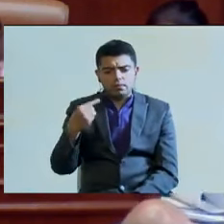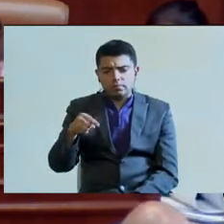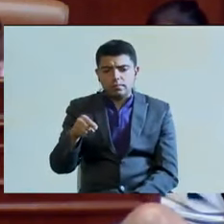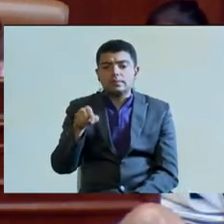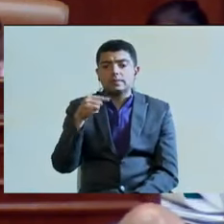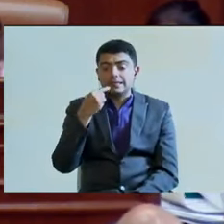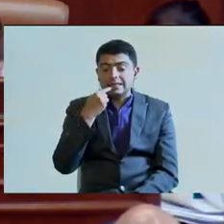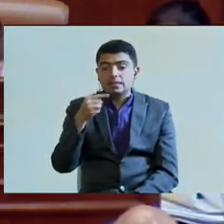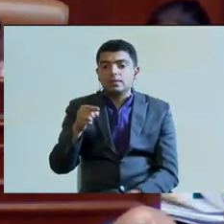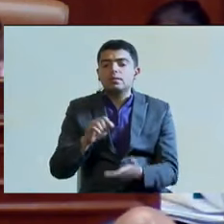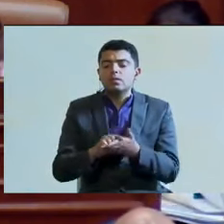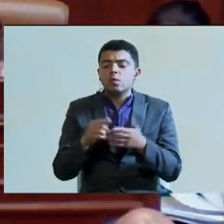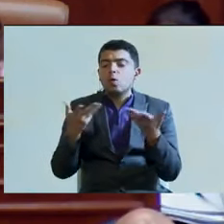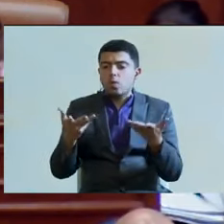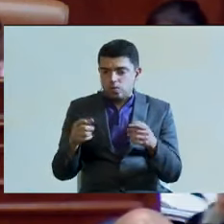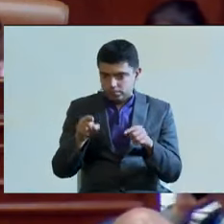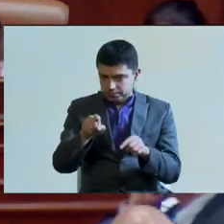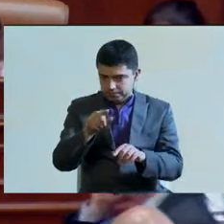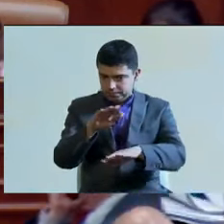quedará